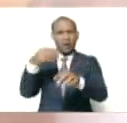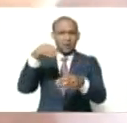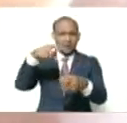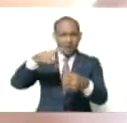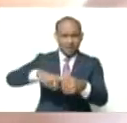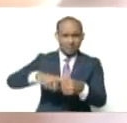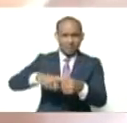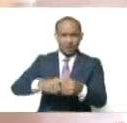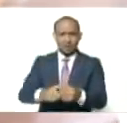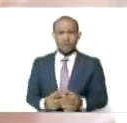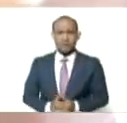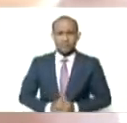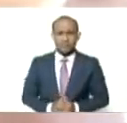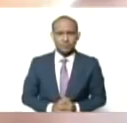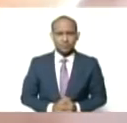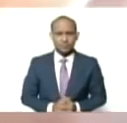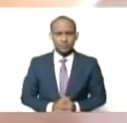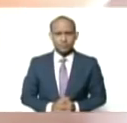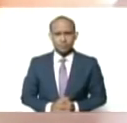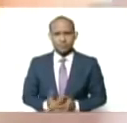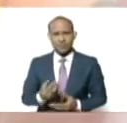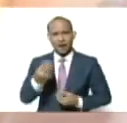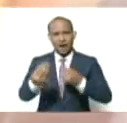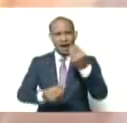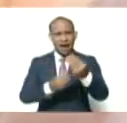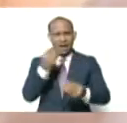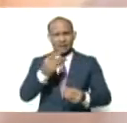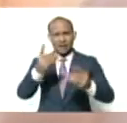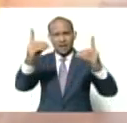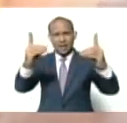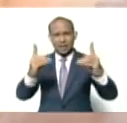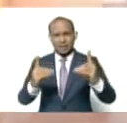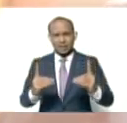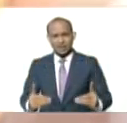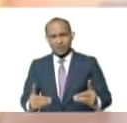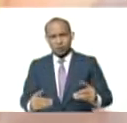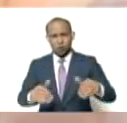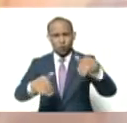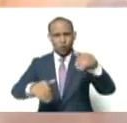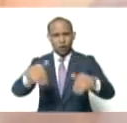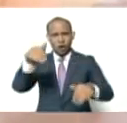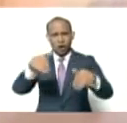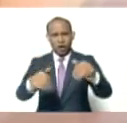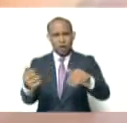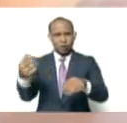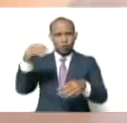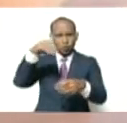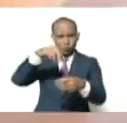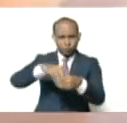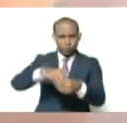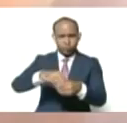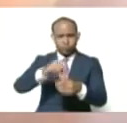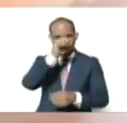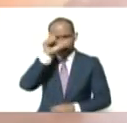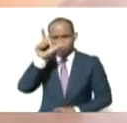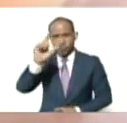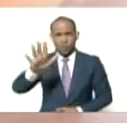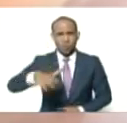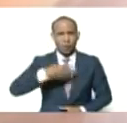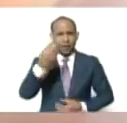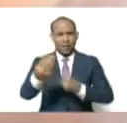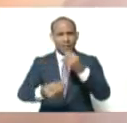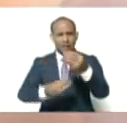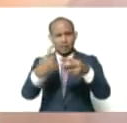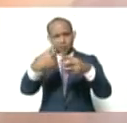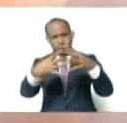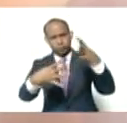según dicta. Para la toma de decisiones y elecciones internas, el partido podrá utilizar diversos